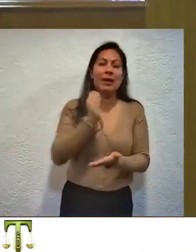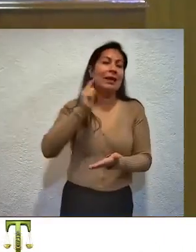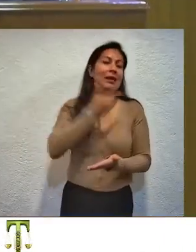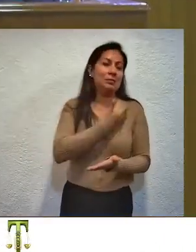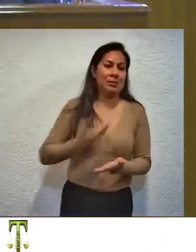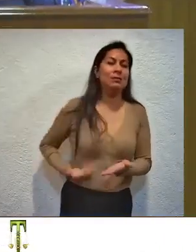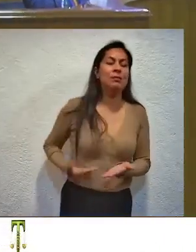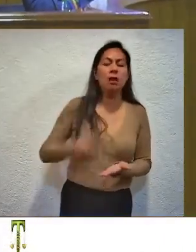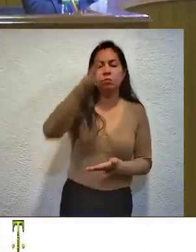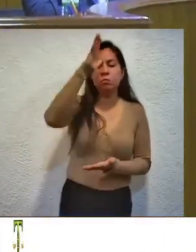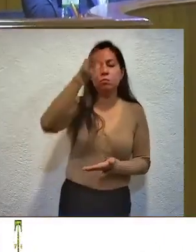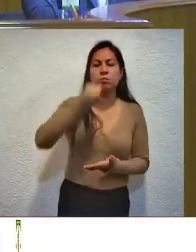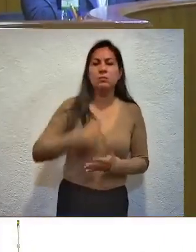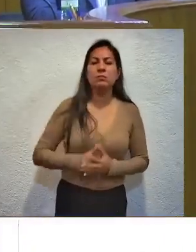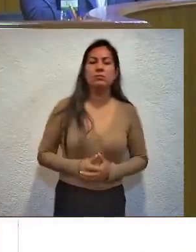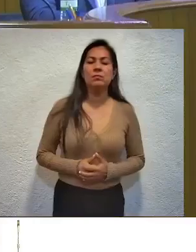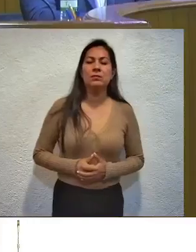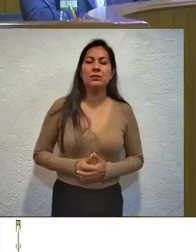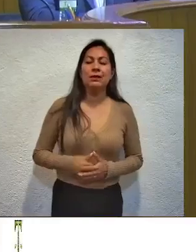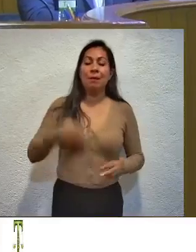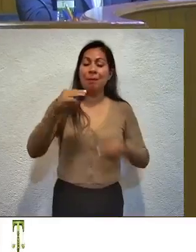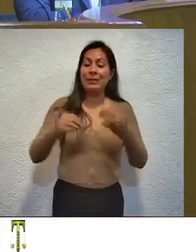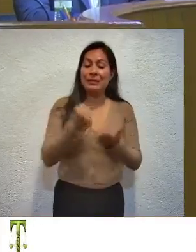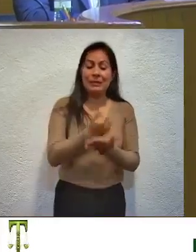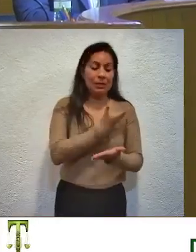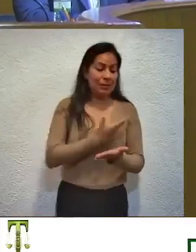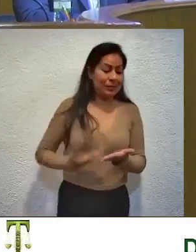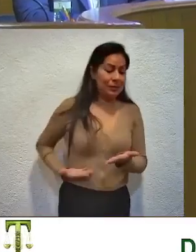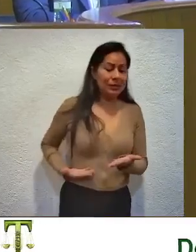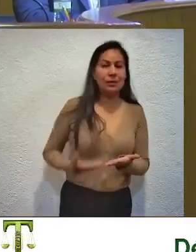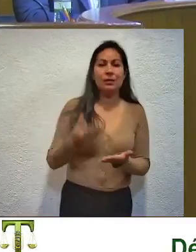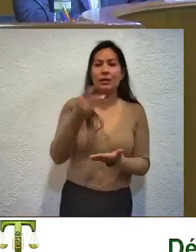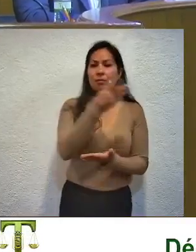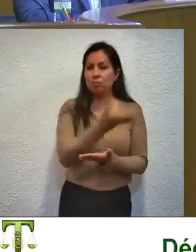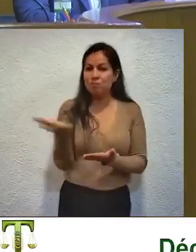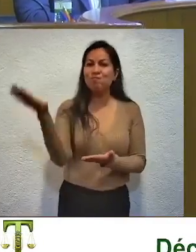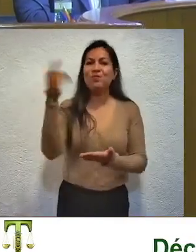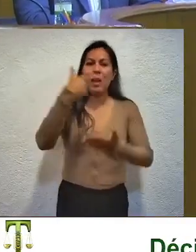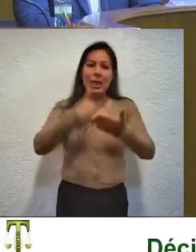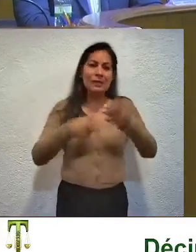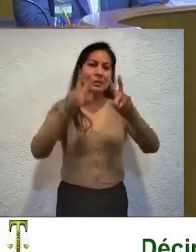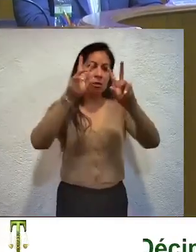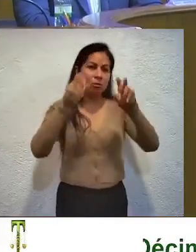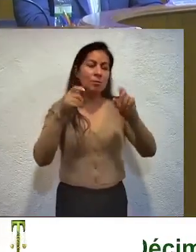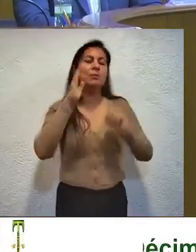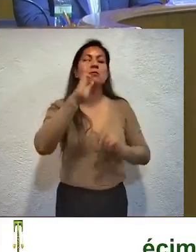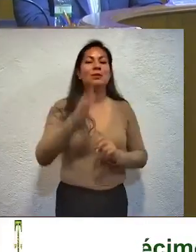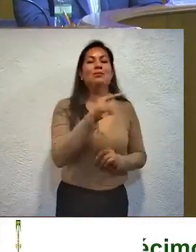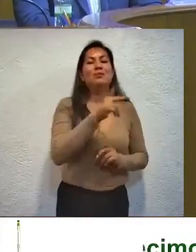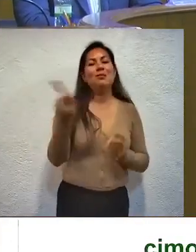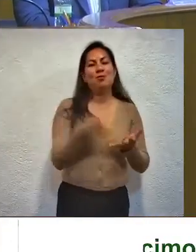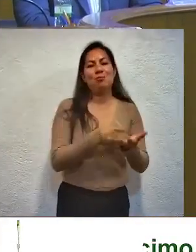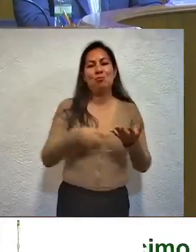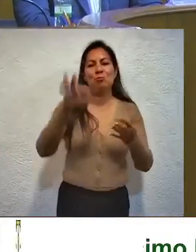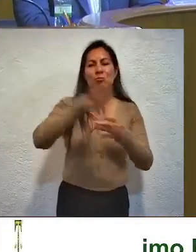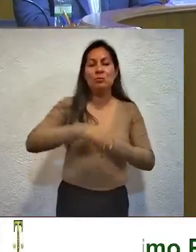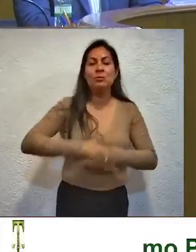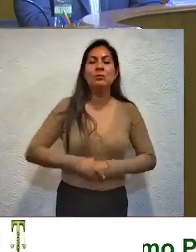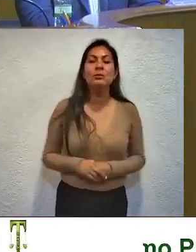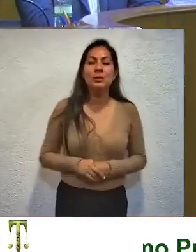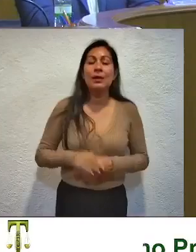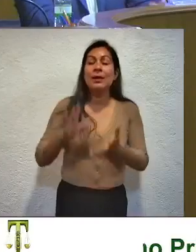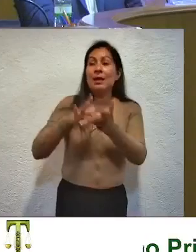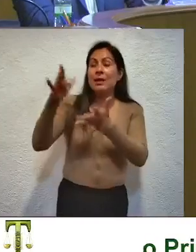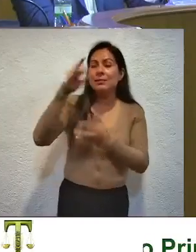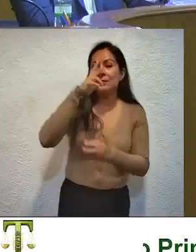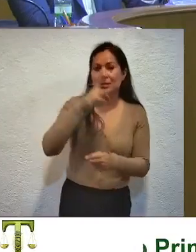Chinol. A favor. Magistrada presidenta, magistrados, la lista de los asuntos fue aprobada por unanimidad de votos.